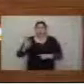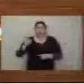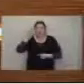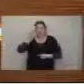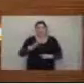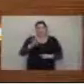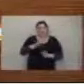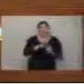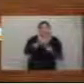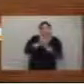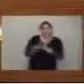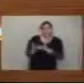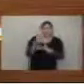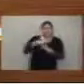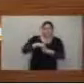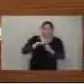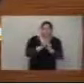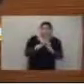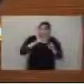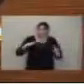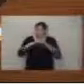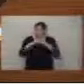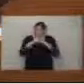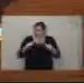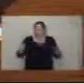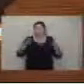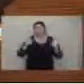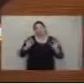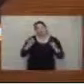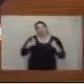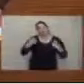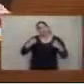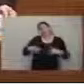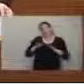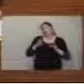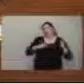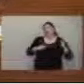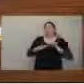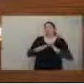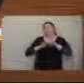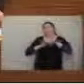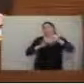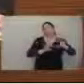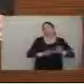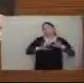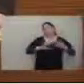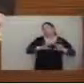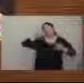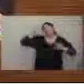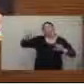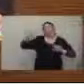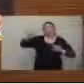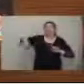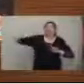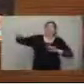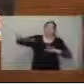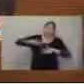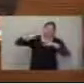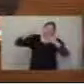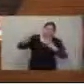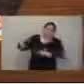del Gobierno de Foro Asturias. Así que deje ya la demagogia para otra parte y yo creo que lo que está claro es